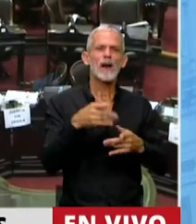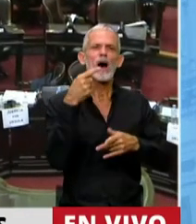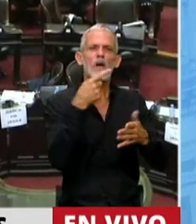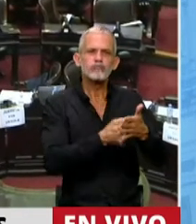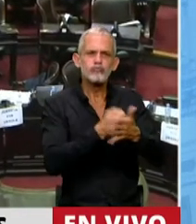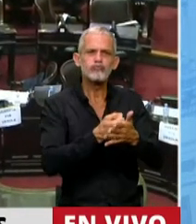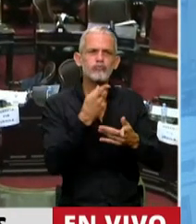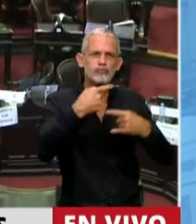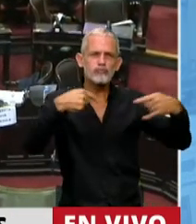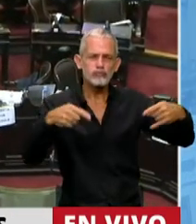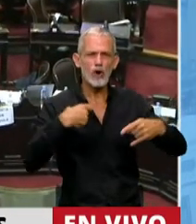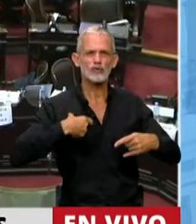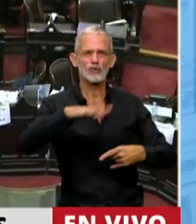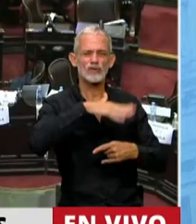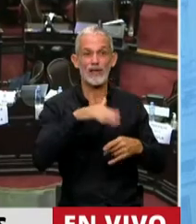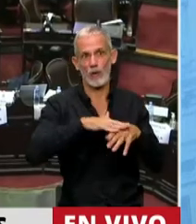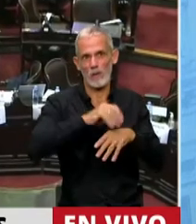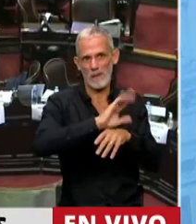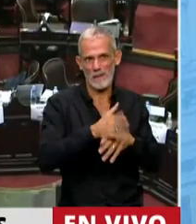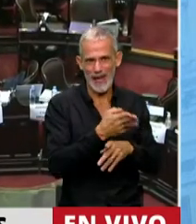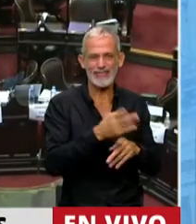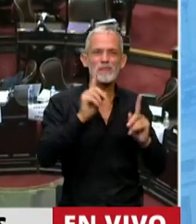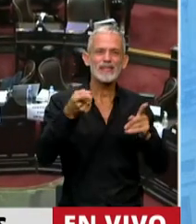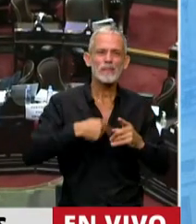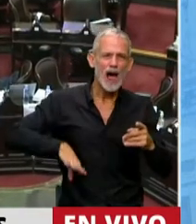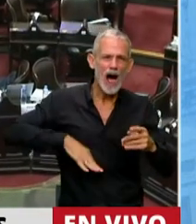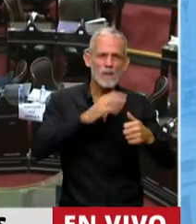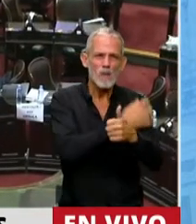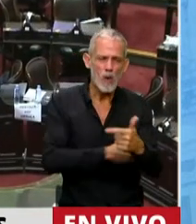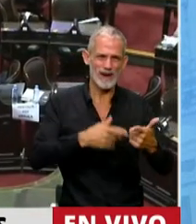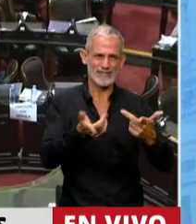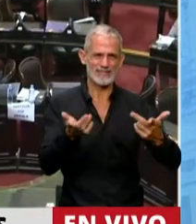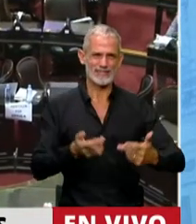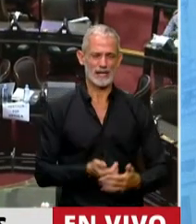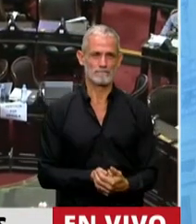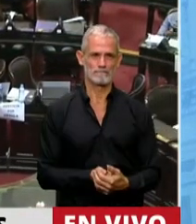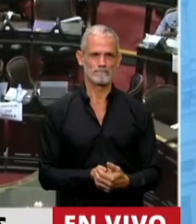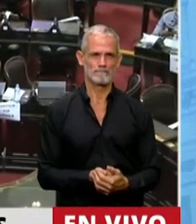combatir los males sociales de la pandemia y del hambre y de la pobreza.